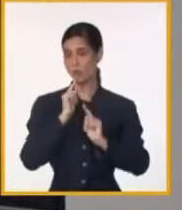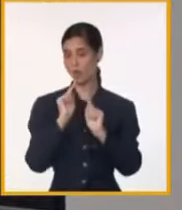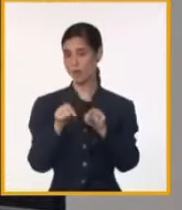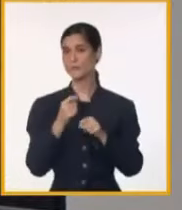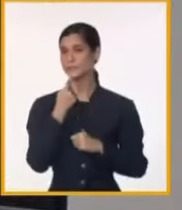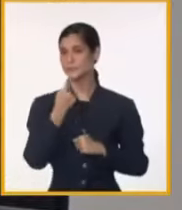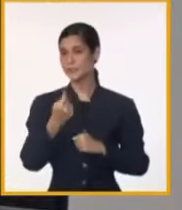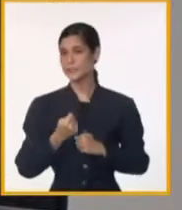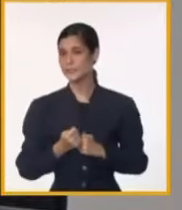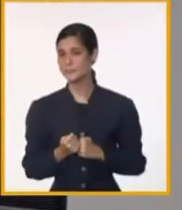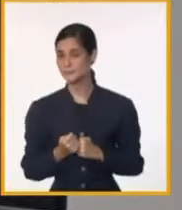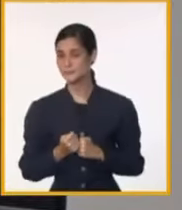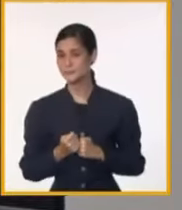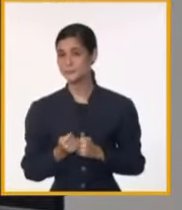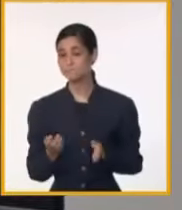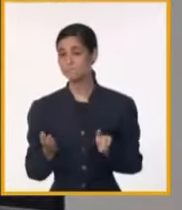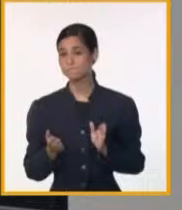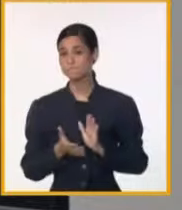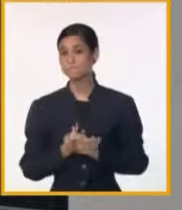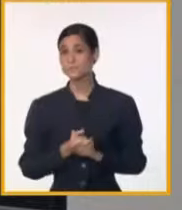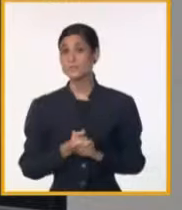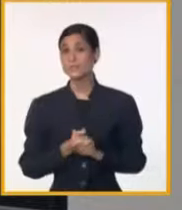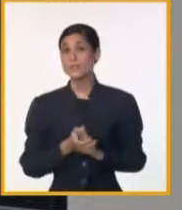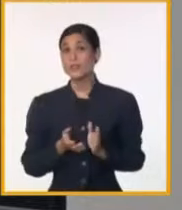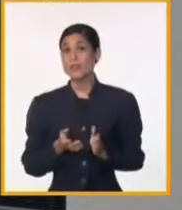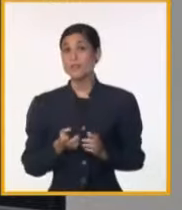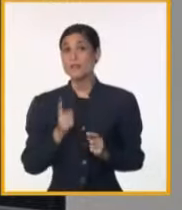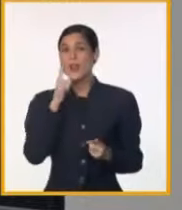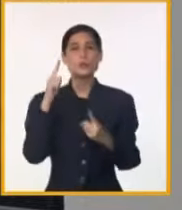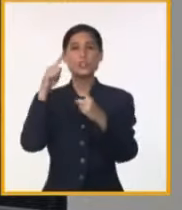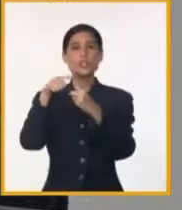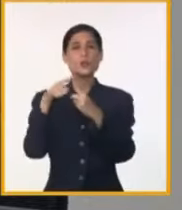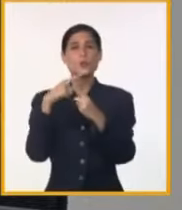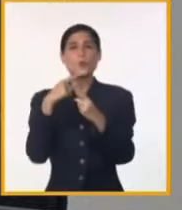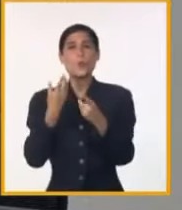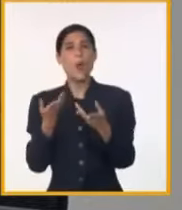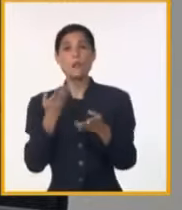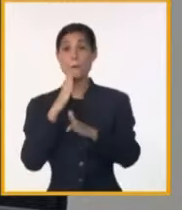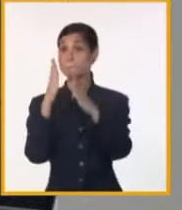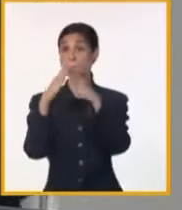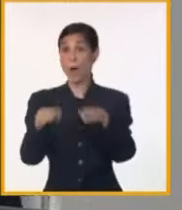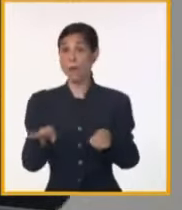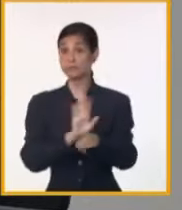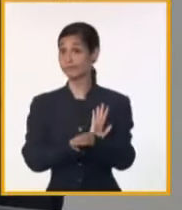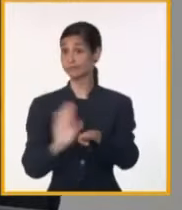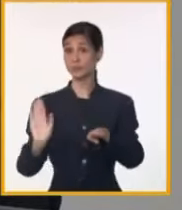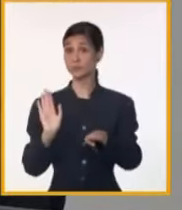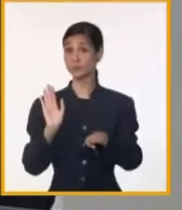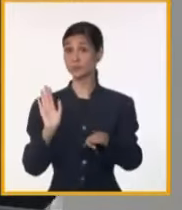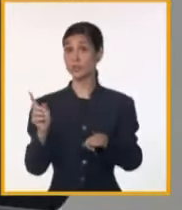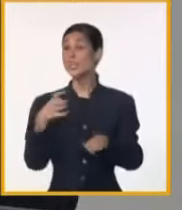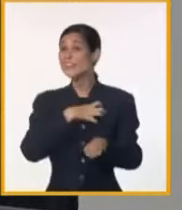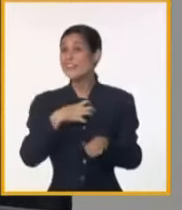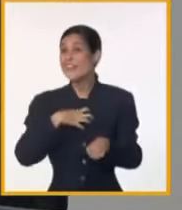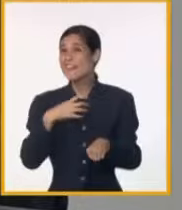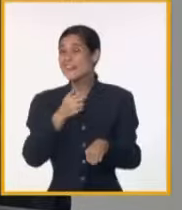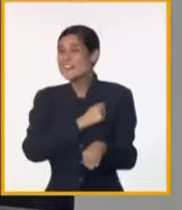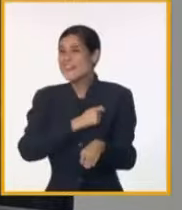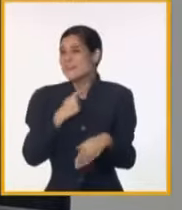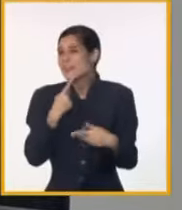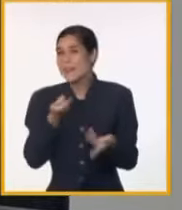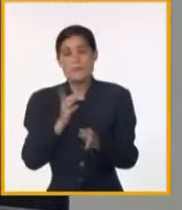Consejo de Seguridad ha dicho lo que nos interesa es la paz de Israel la paz de los palestinos no la vida de los